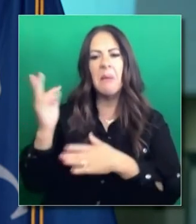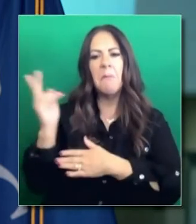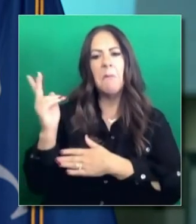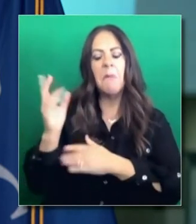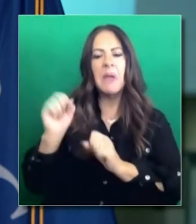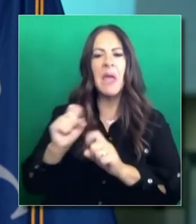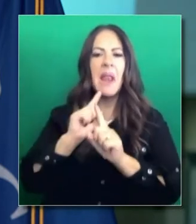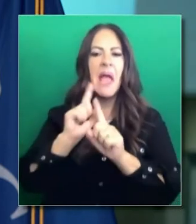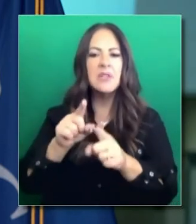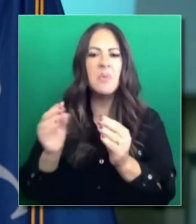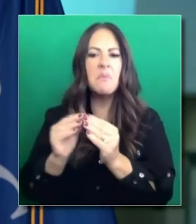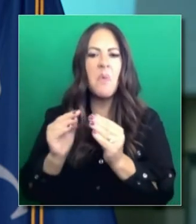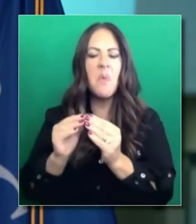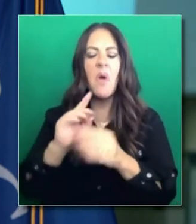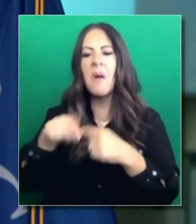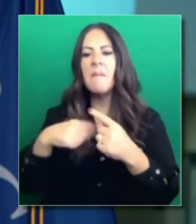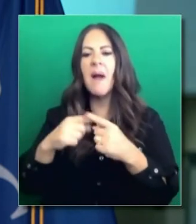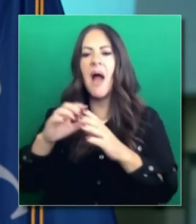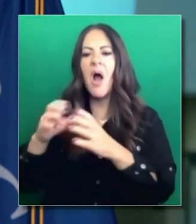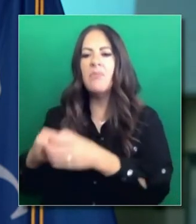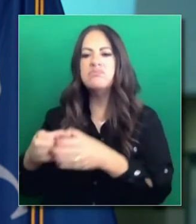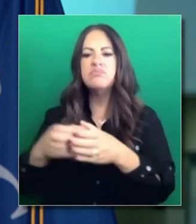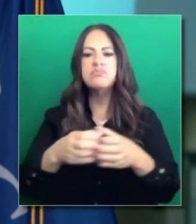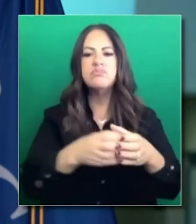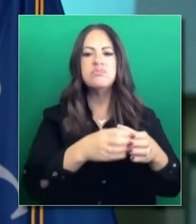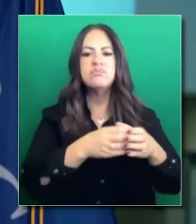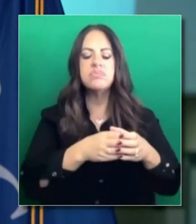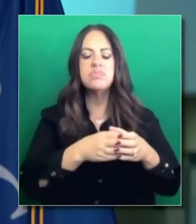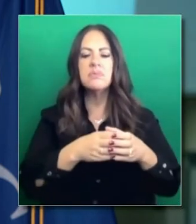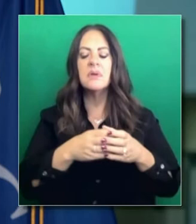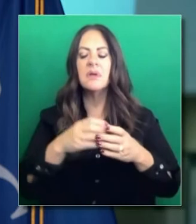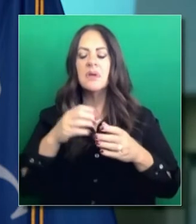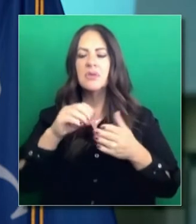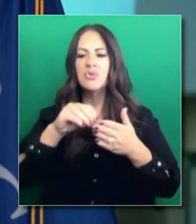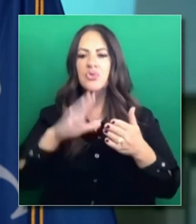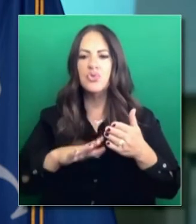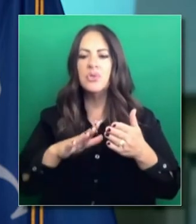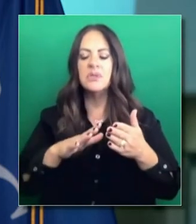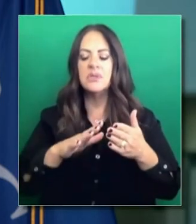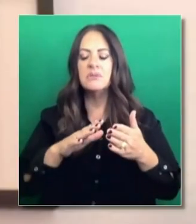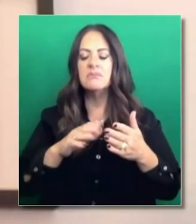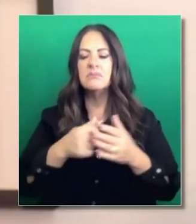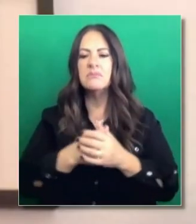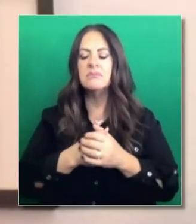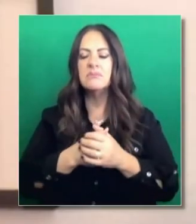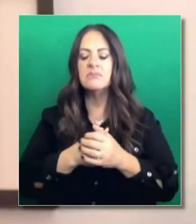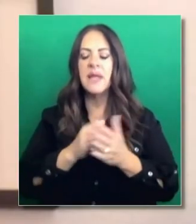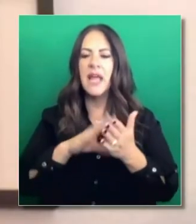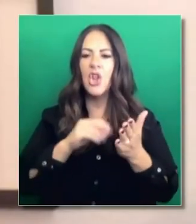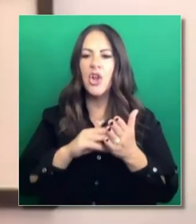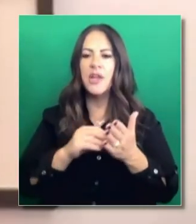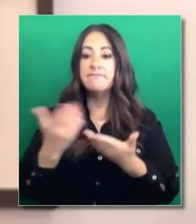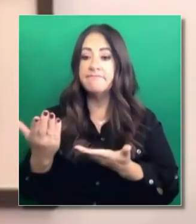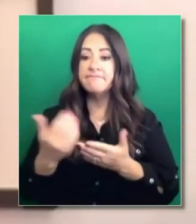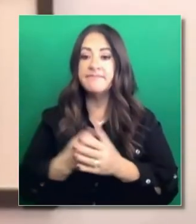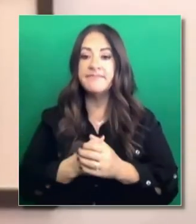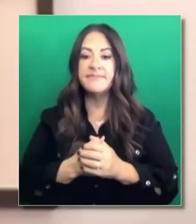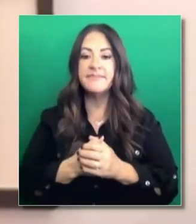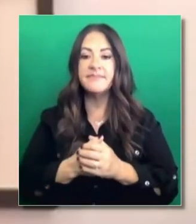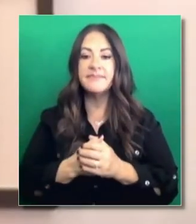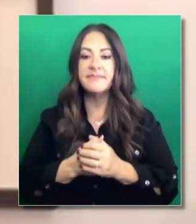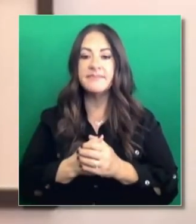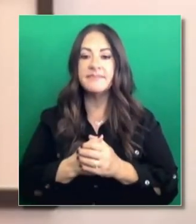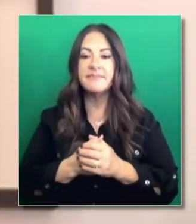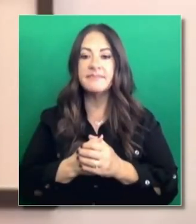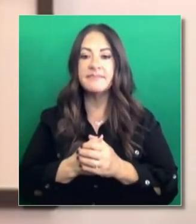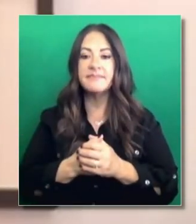poco sobre las agrupaciones y preocupaciones y más ampliamente cualquier pensamiento que tenga